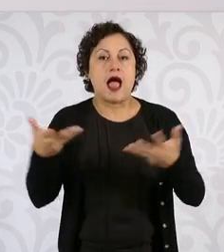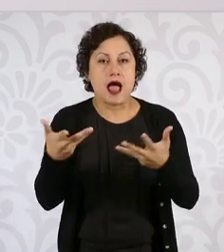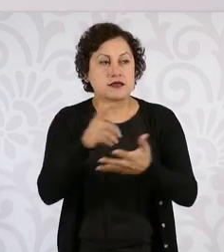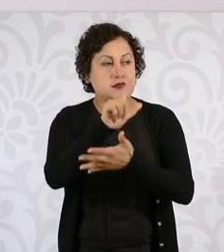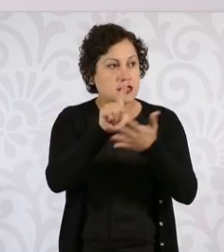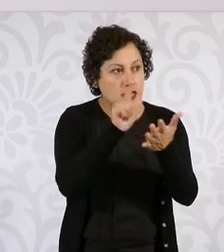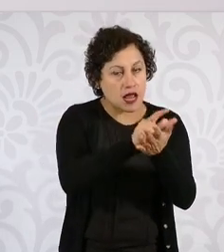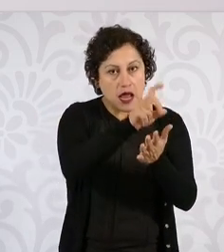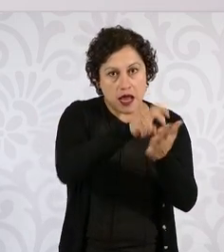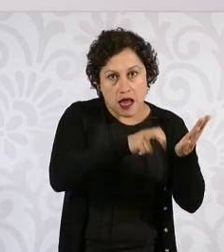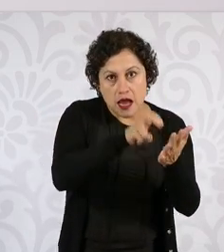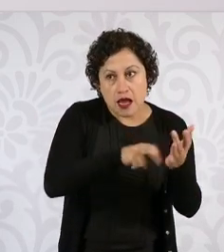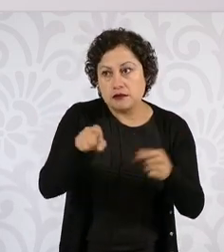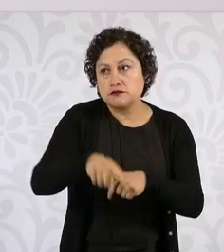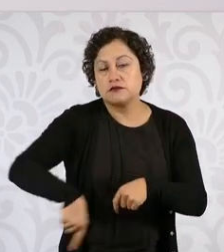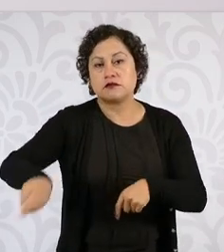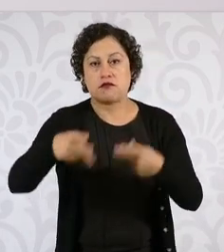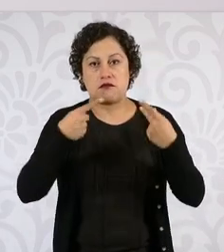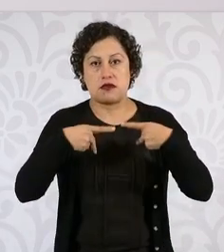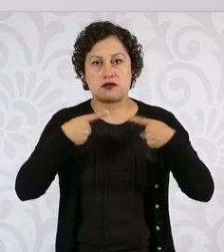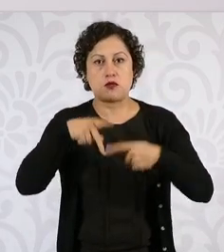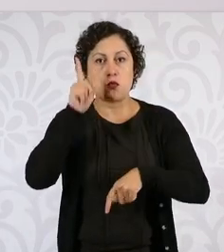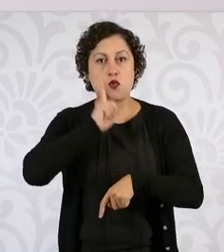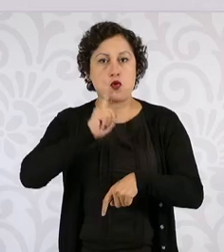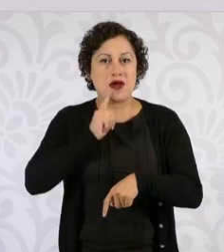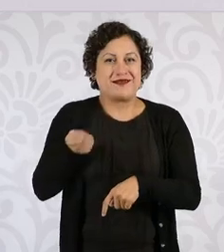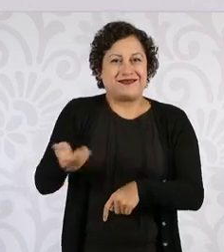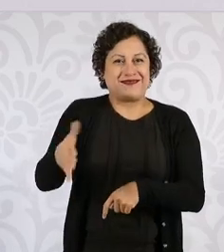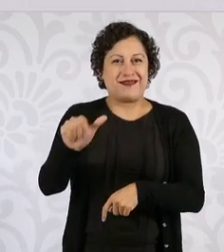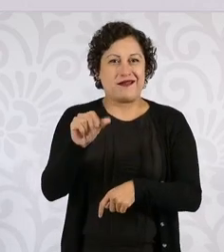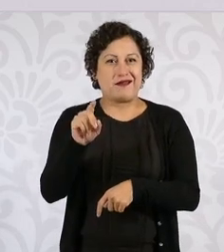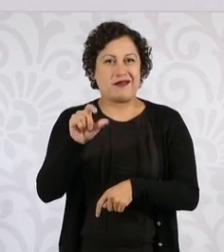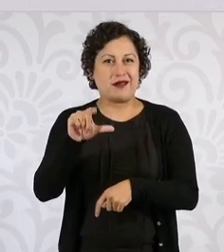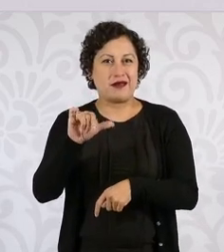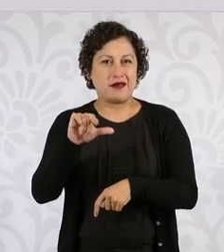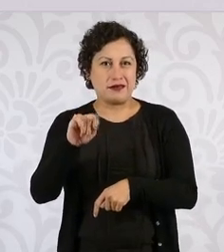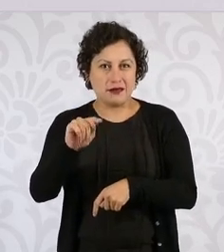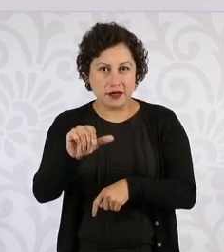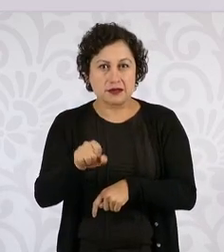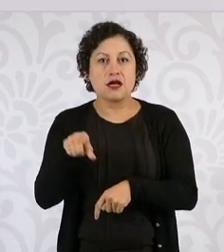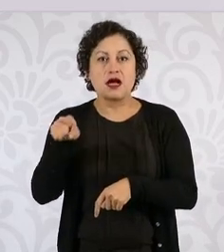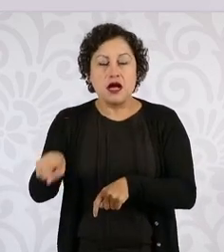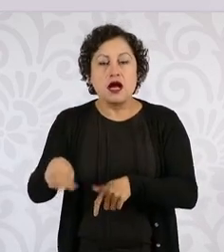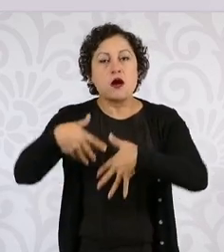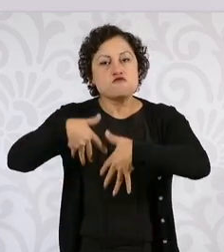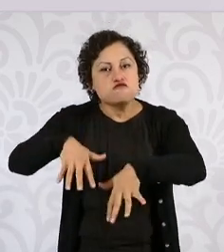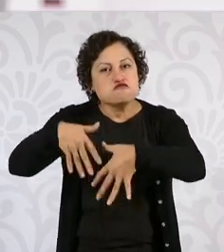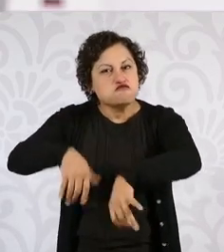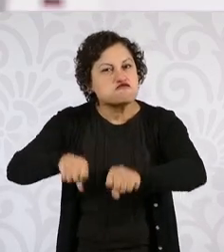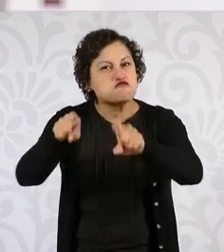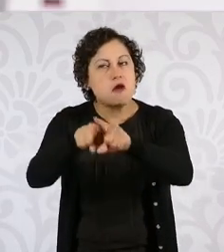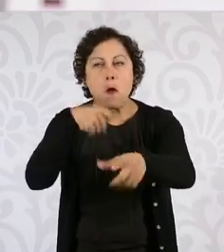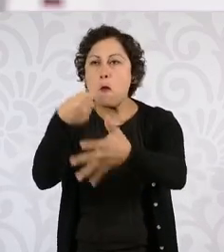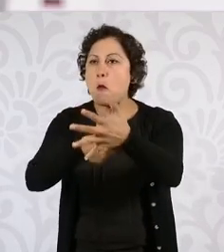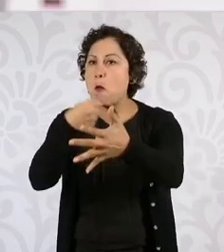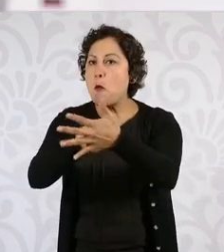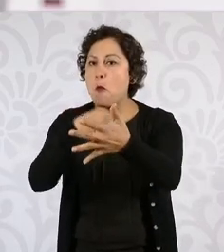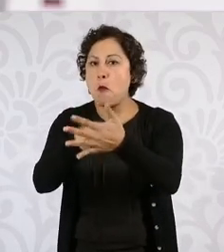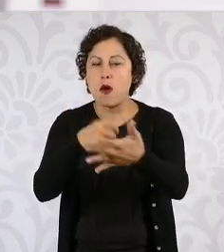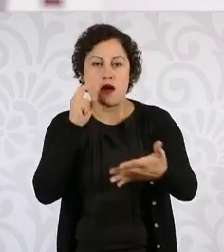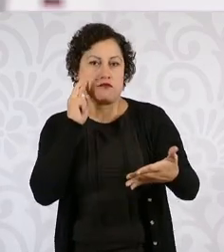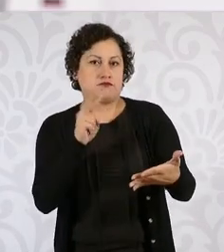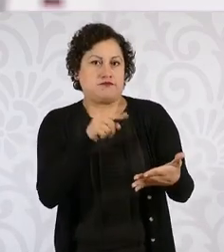foros que se hacen en su momento en el Senado, y ahí viene un nuevo esquema de privatización. En